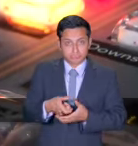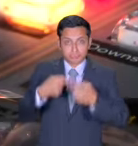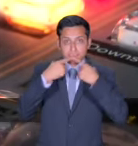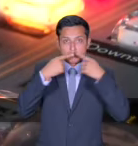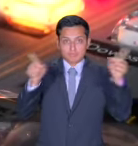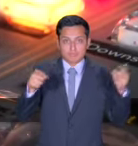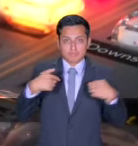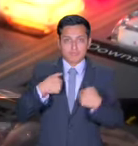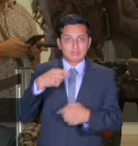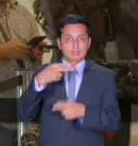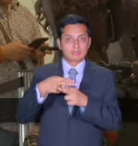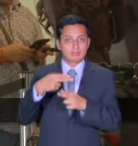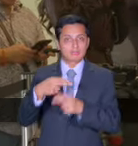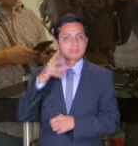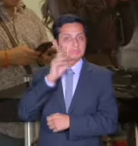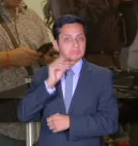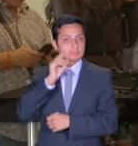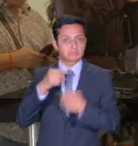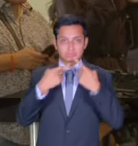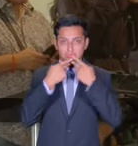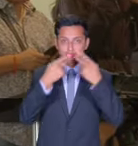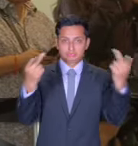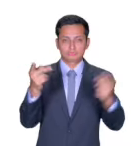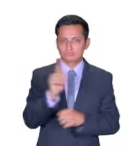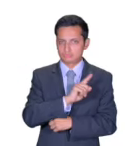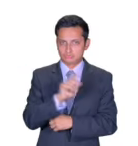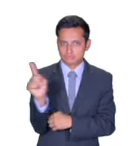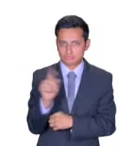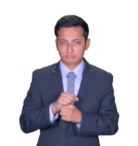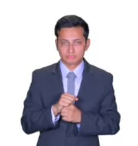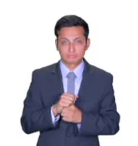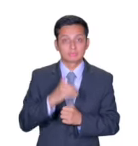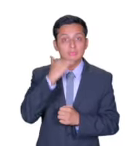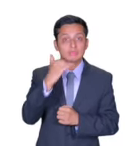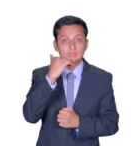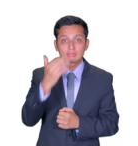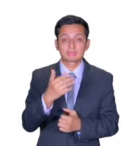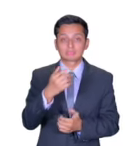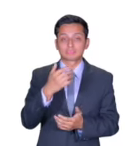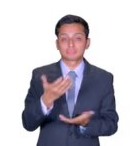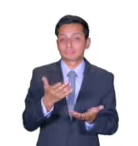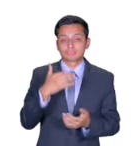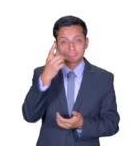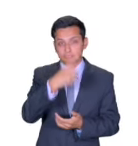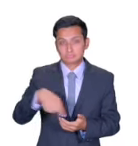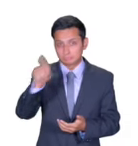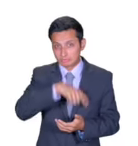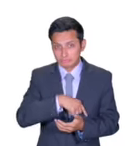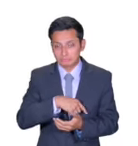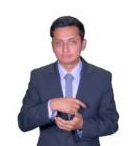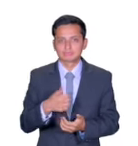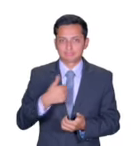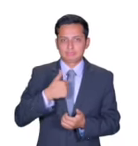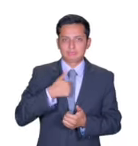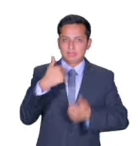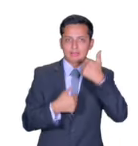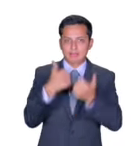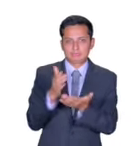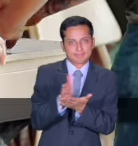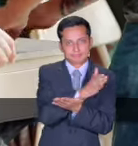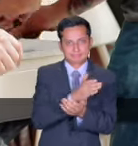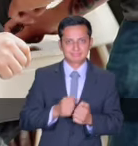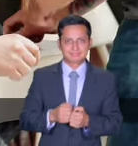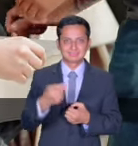de ningún tipo para su promoción o difusión, y la contravención de estas disposiciones será causal para su